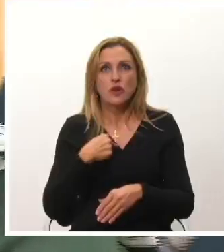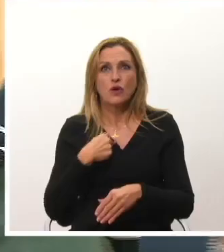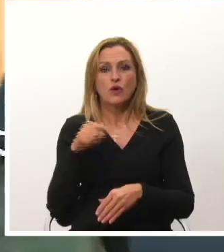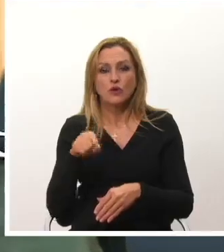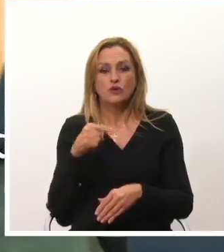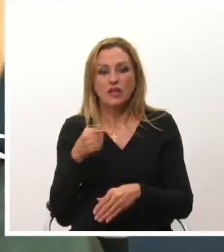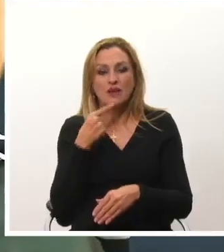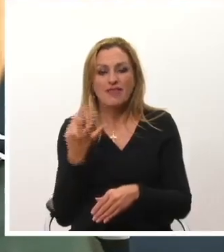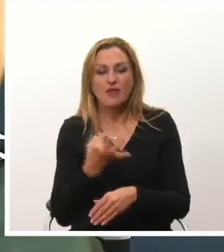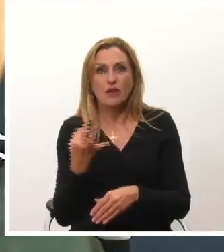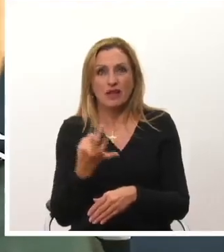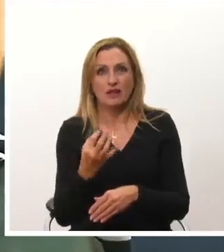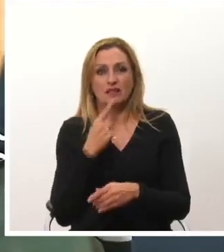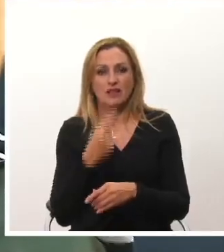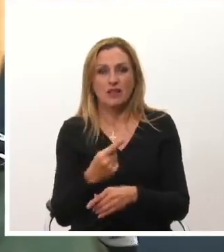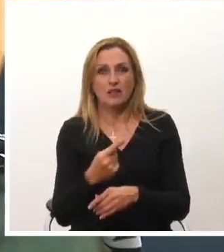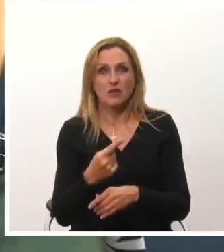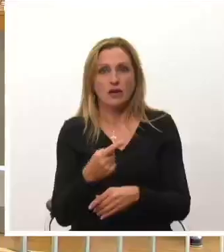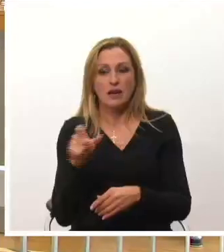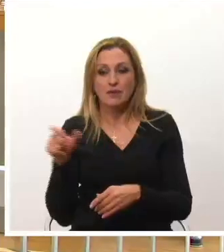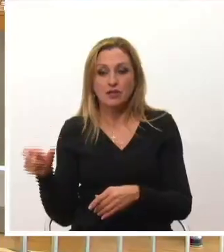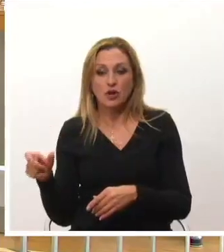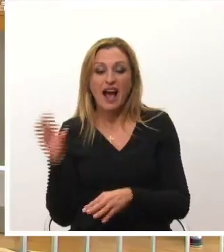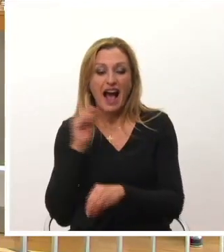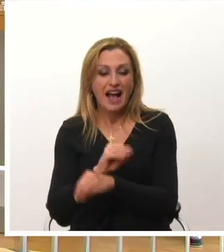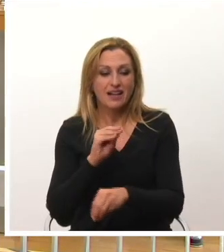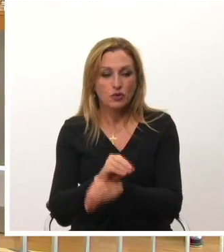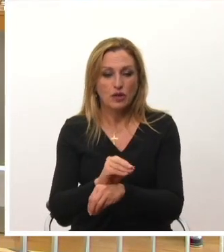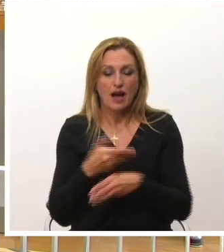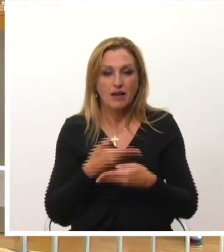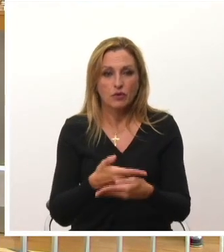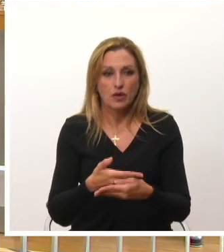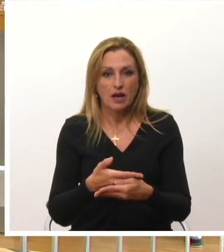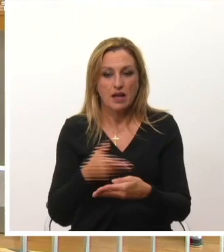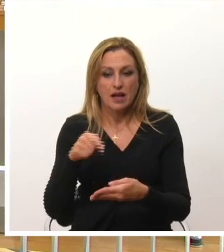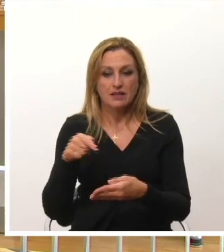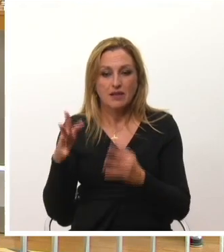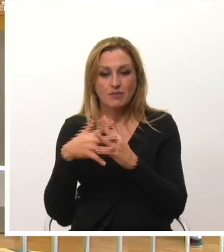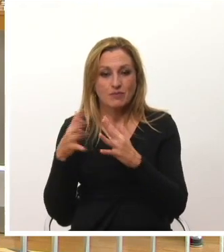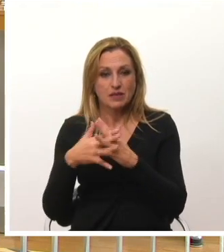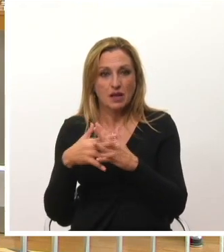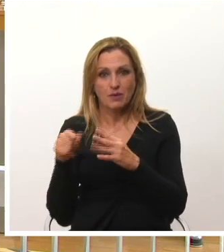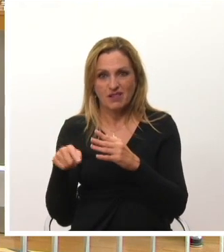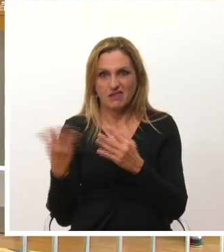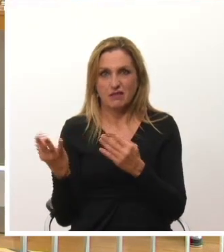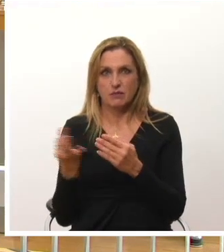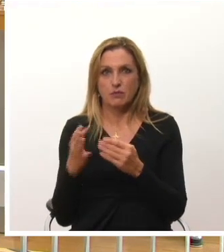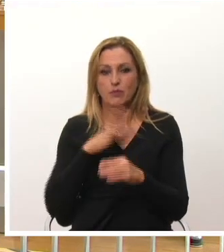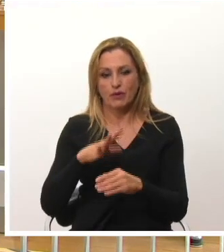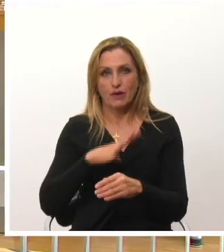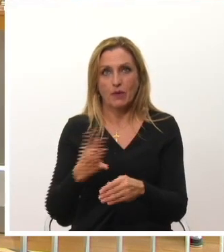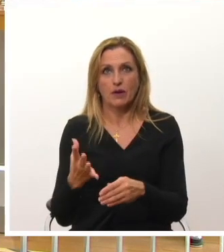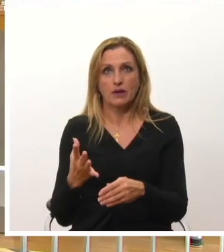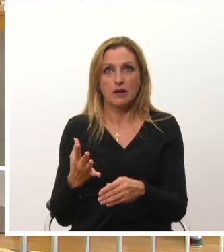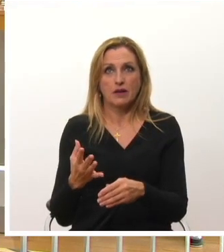llamando a las personas que reciben ayudas quizás ayuda la llaman pesebres bueno por favor por favor en cuanto al ingreso